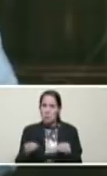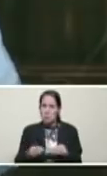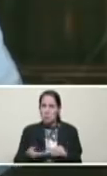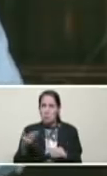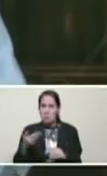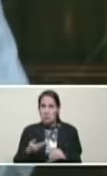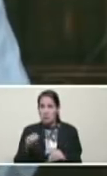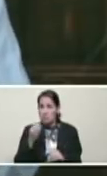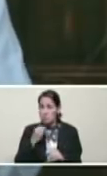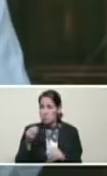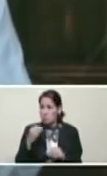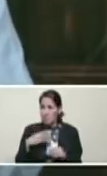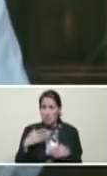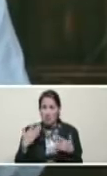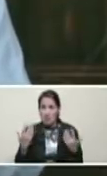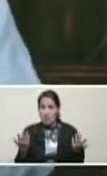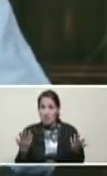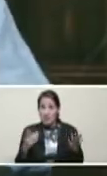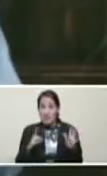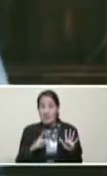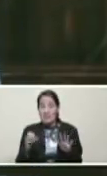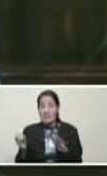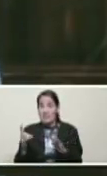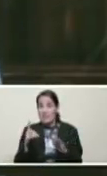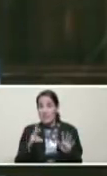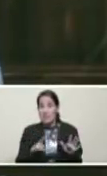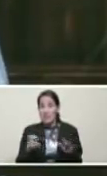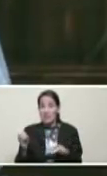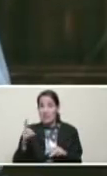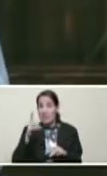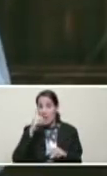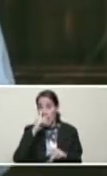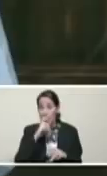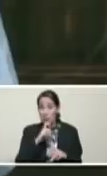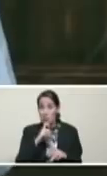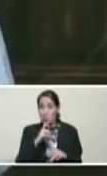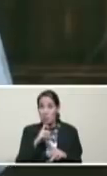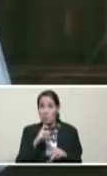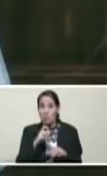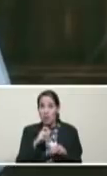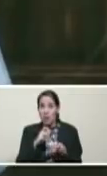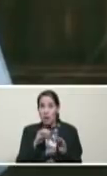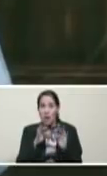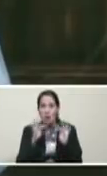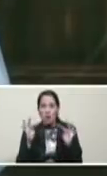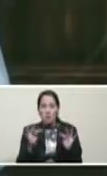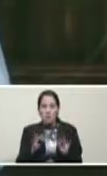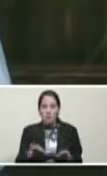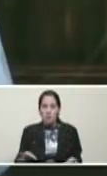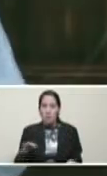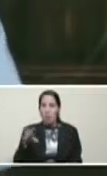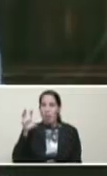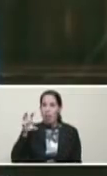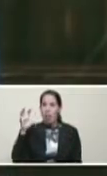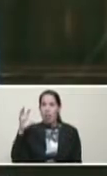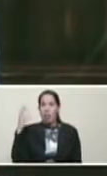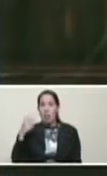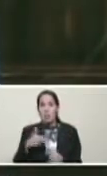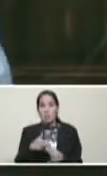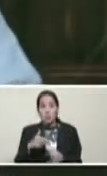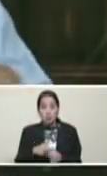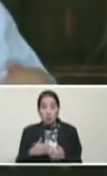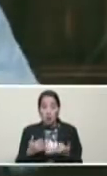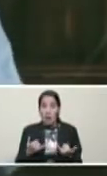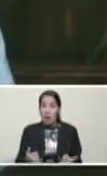sus alimentos esa ha sido la crítica de 60 años 70 años al modelo rentista petrolero importador ahorita estamos